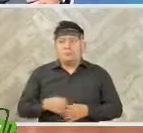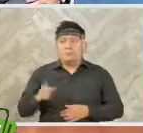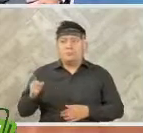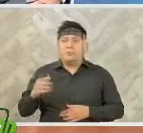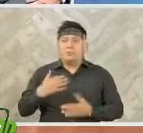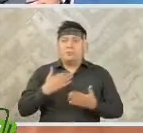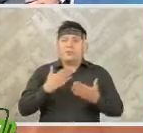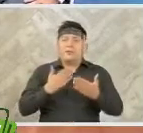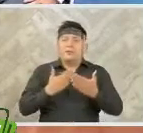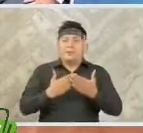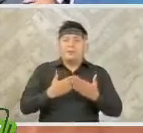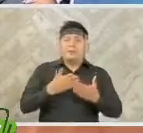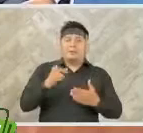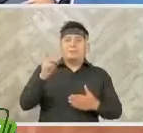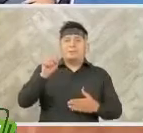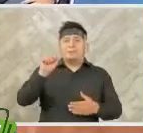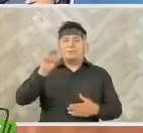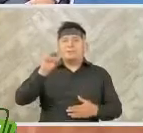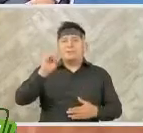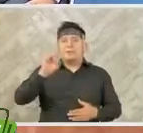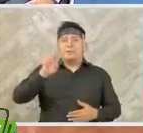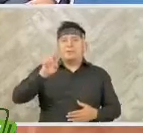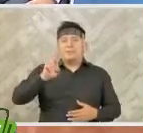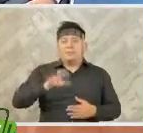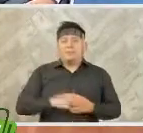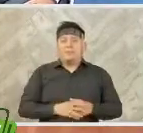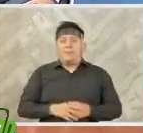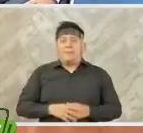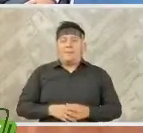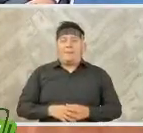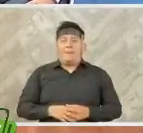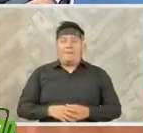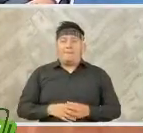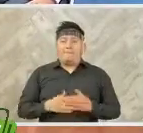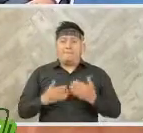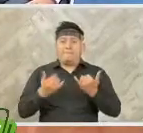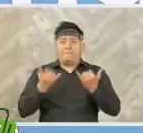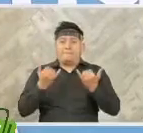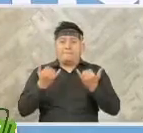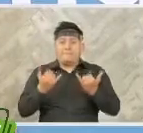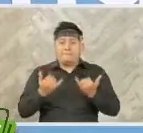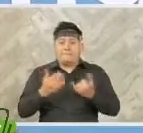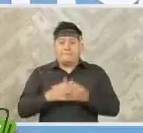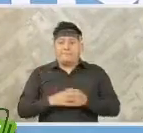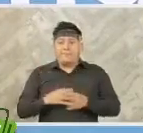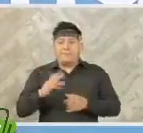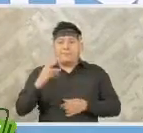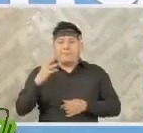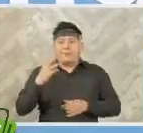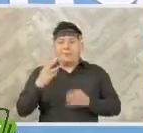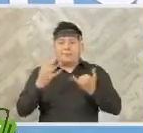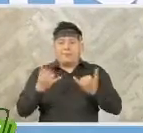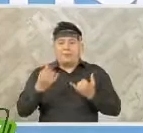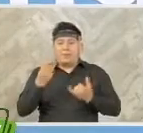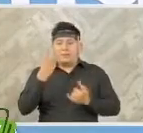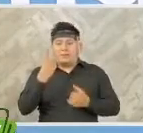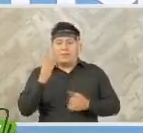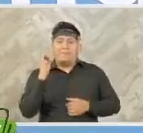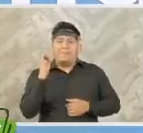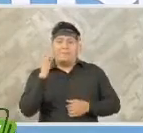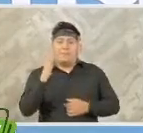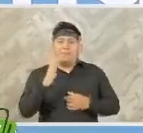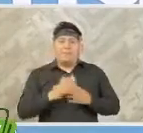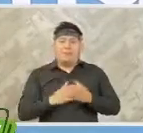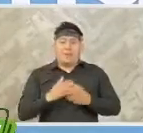Gracias, Jamie. Un saludo al señor Samir. Hoy tenemos esta línea activa con 3 bancos en la ciudad. En primer lugar, el Banco